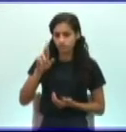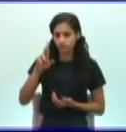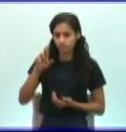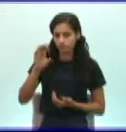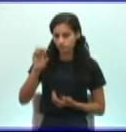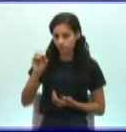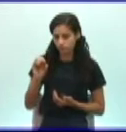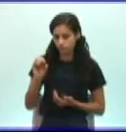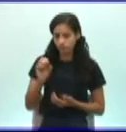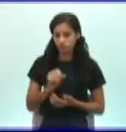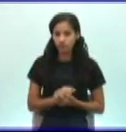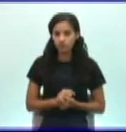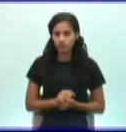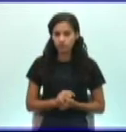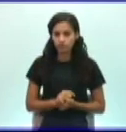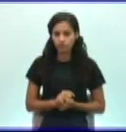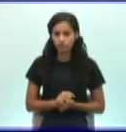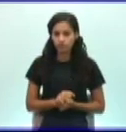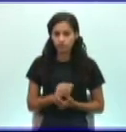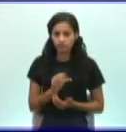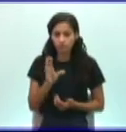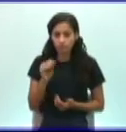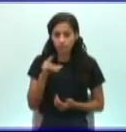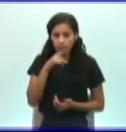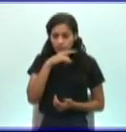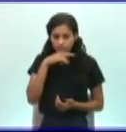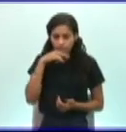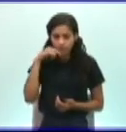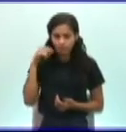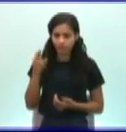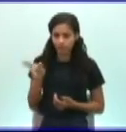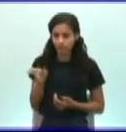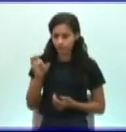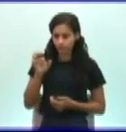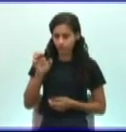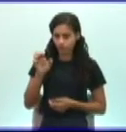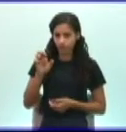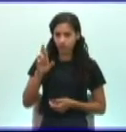perro. La decimos más despacio,